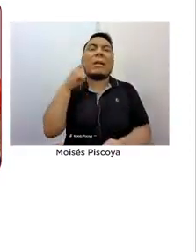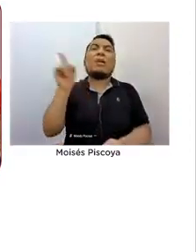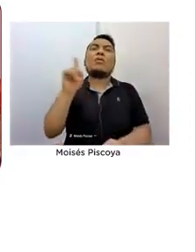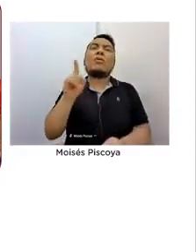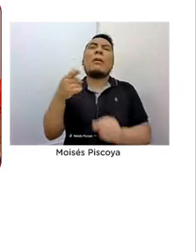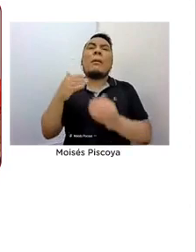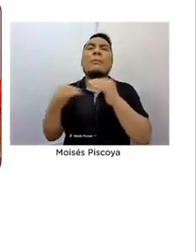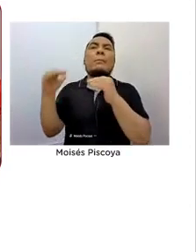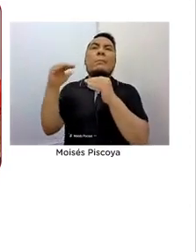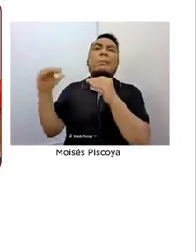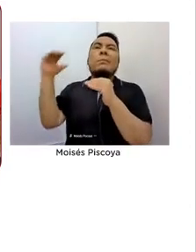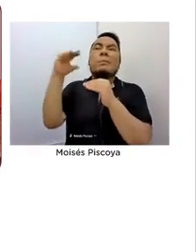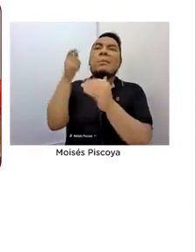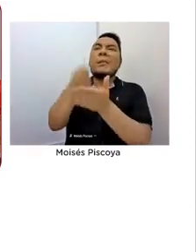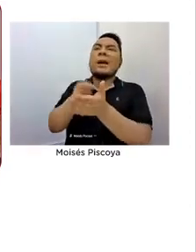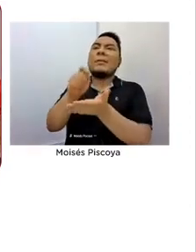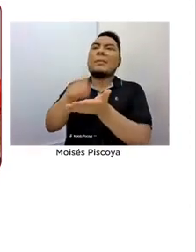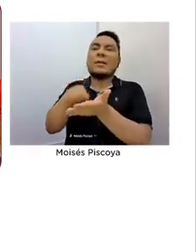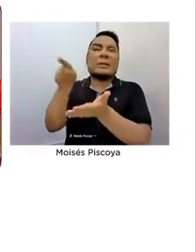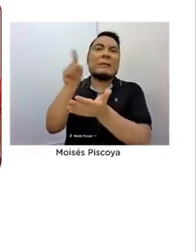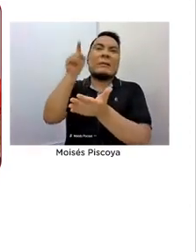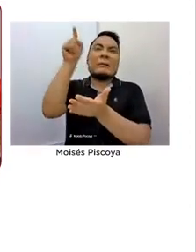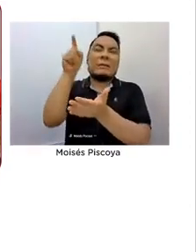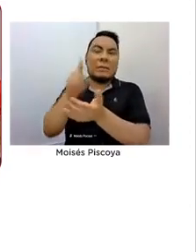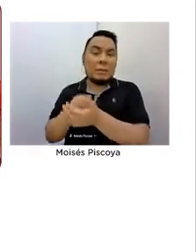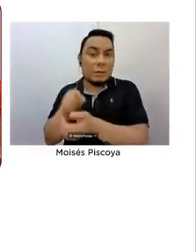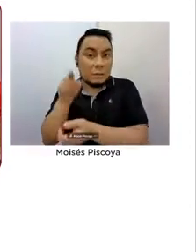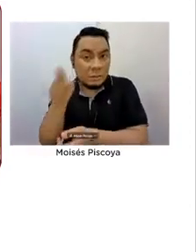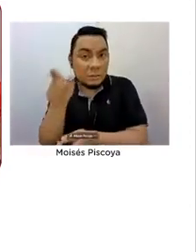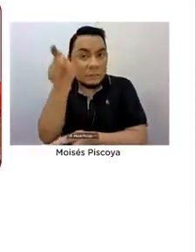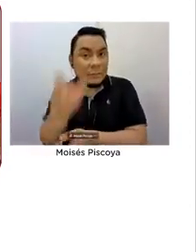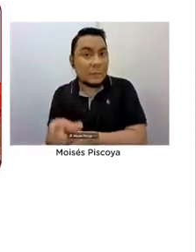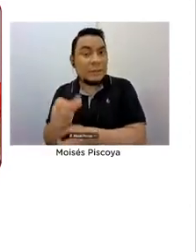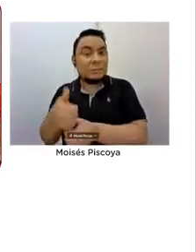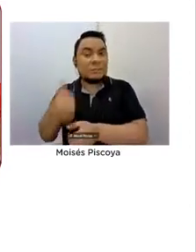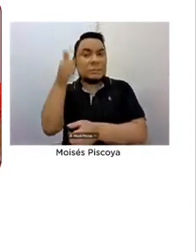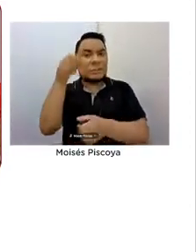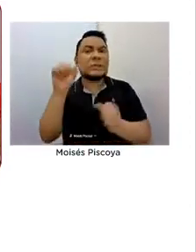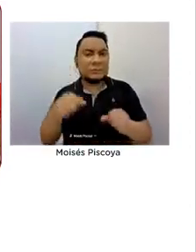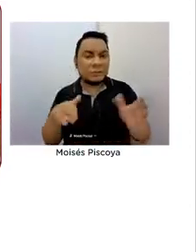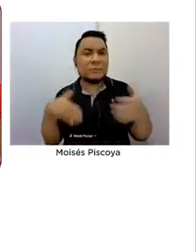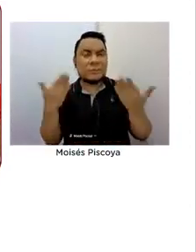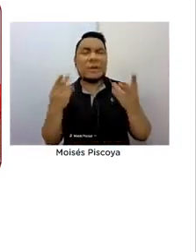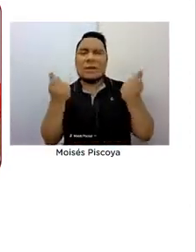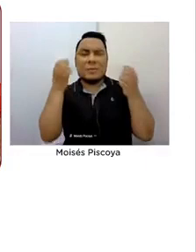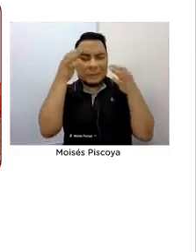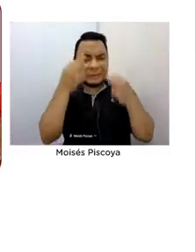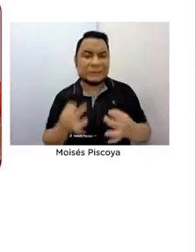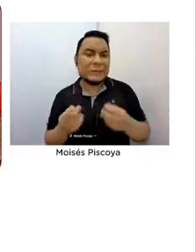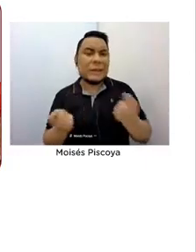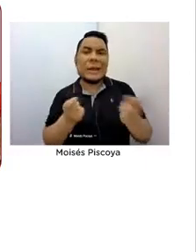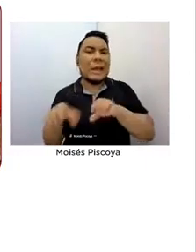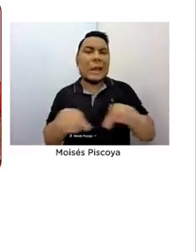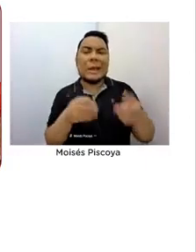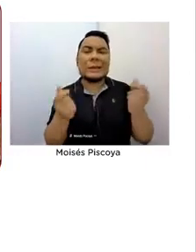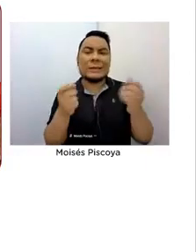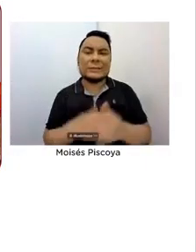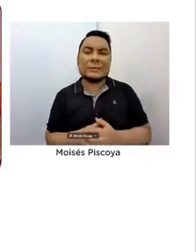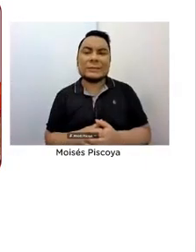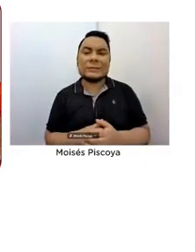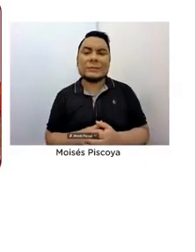la idea de que el funcionario tiene temor de decidir. Hoy día no, estamos en los